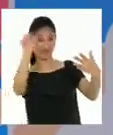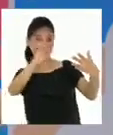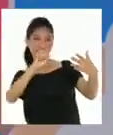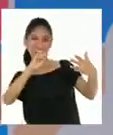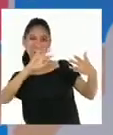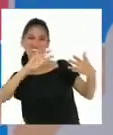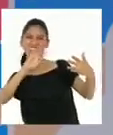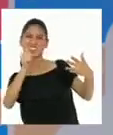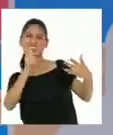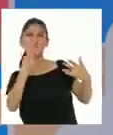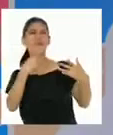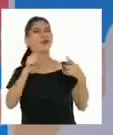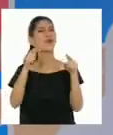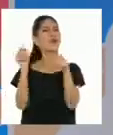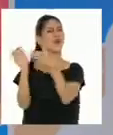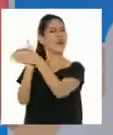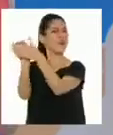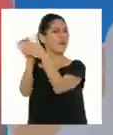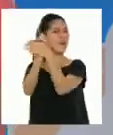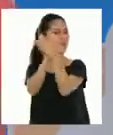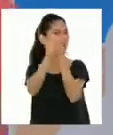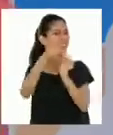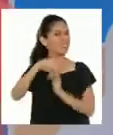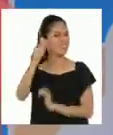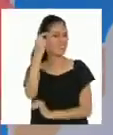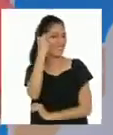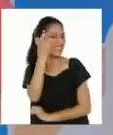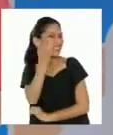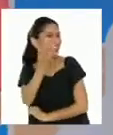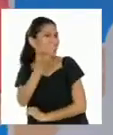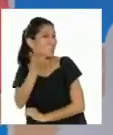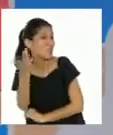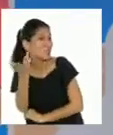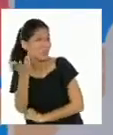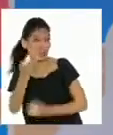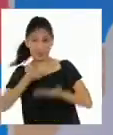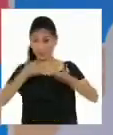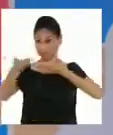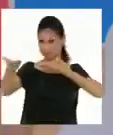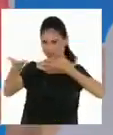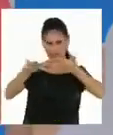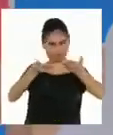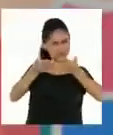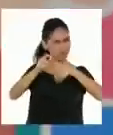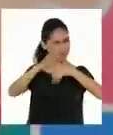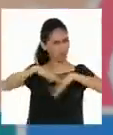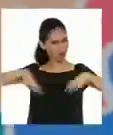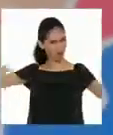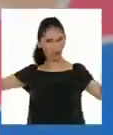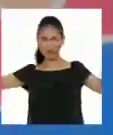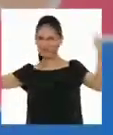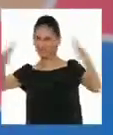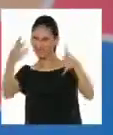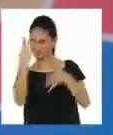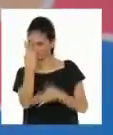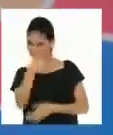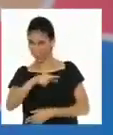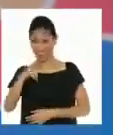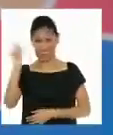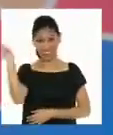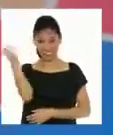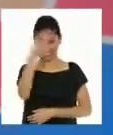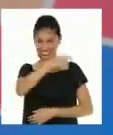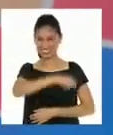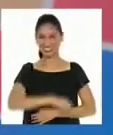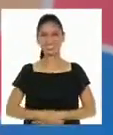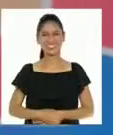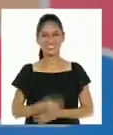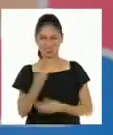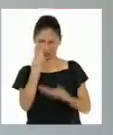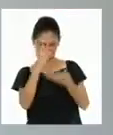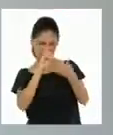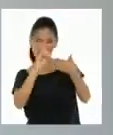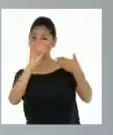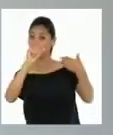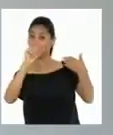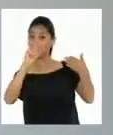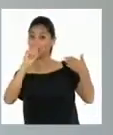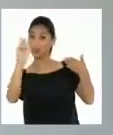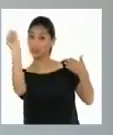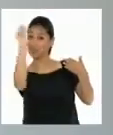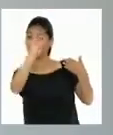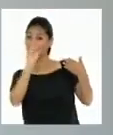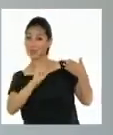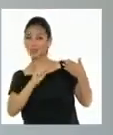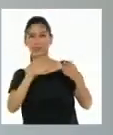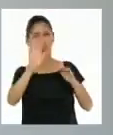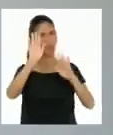nuestras compañeras y compañeros sobre el uso compartido del espacio. ¡A recolectar datos!